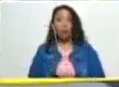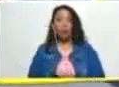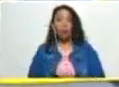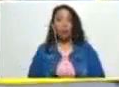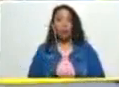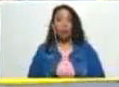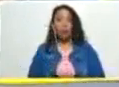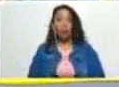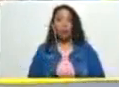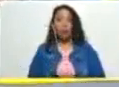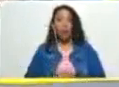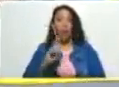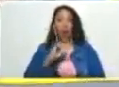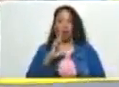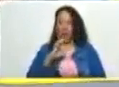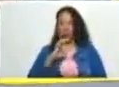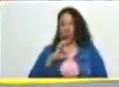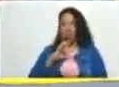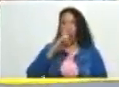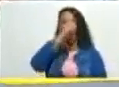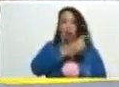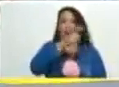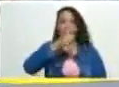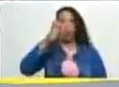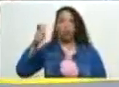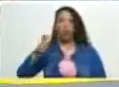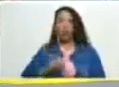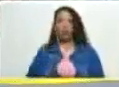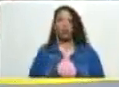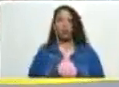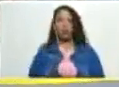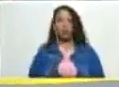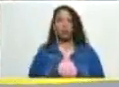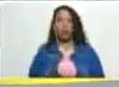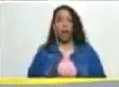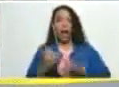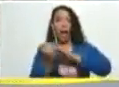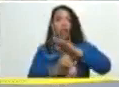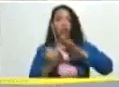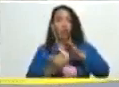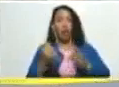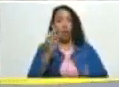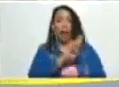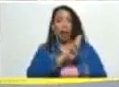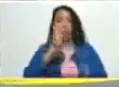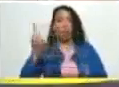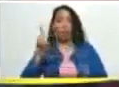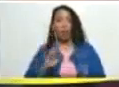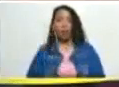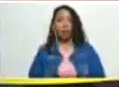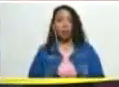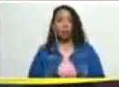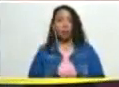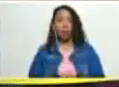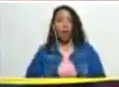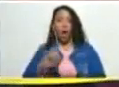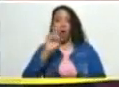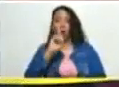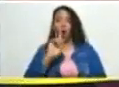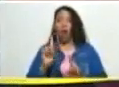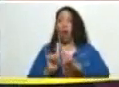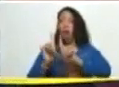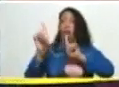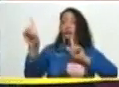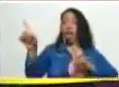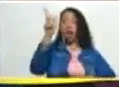no sean Extrañas a la gente que las instituciones republicanas no sean lejanas